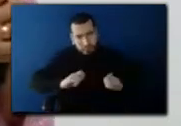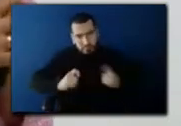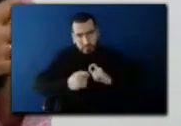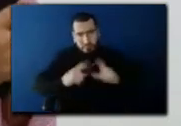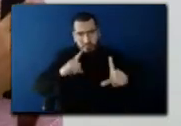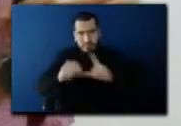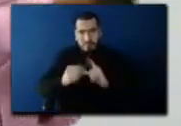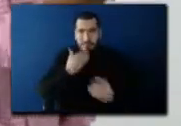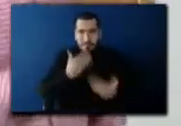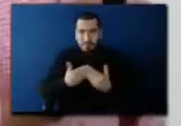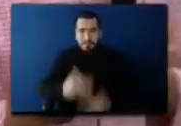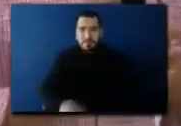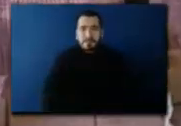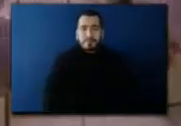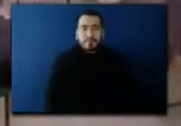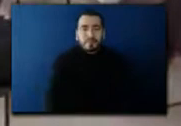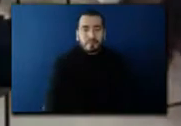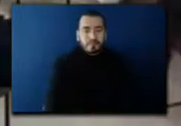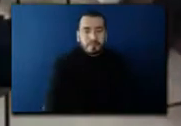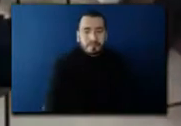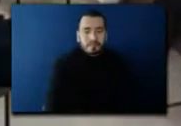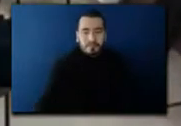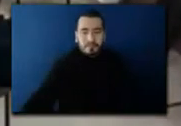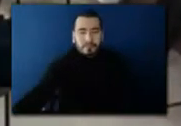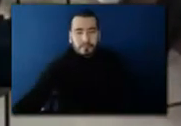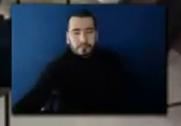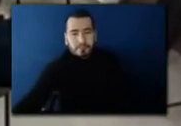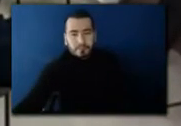Gracias. Por favor.